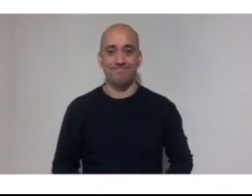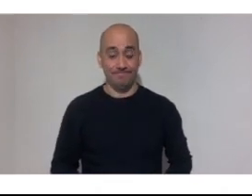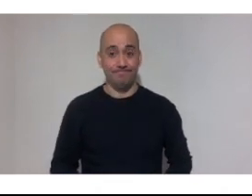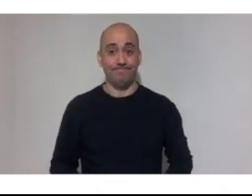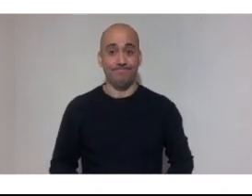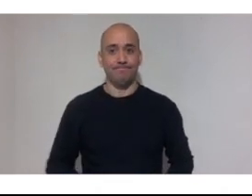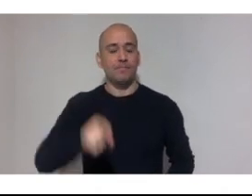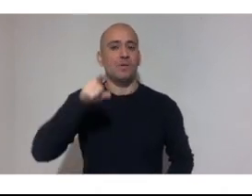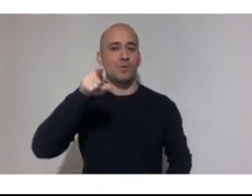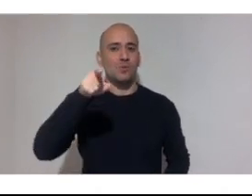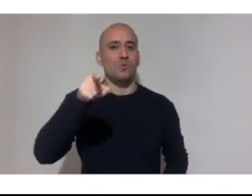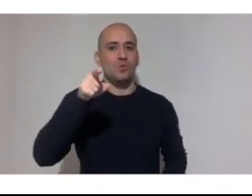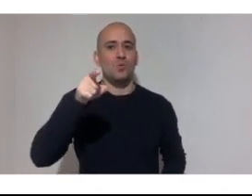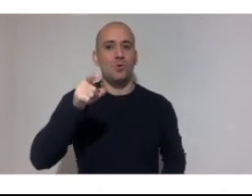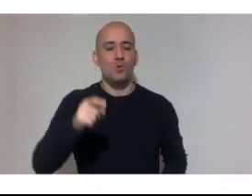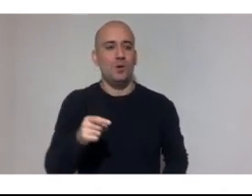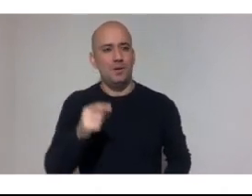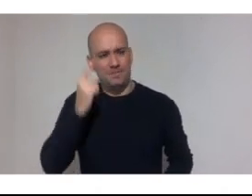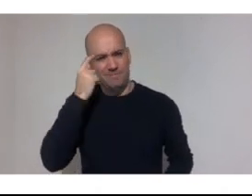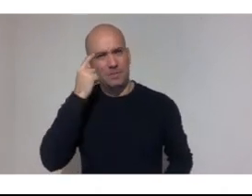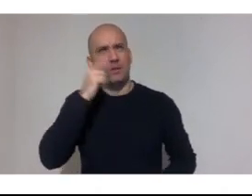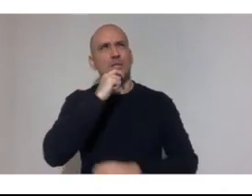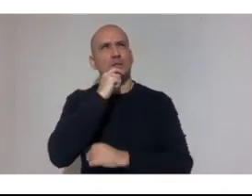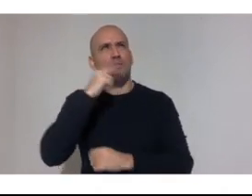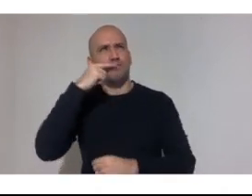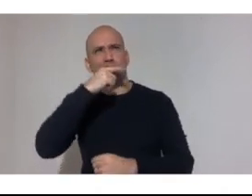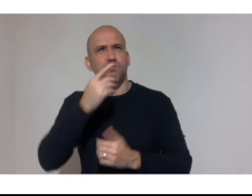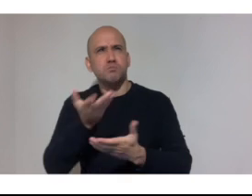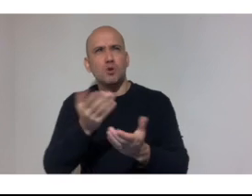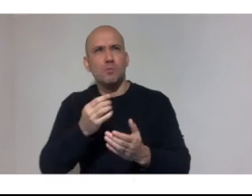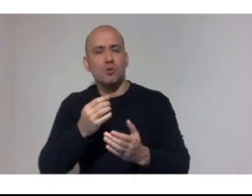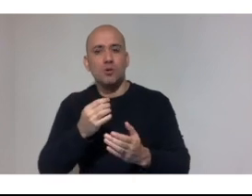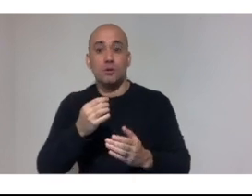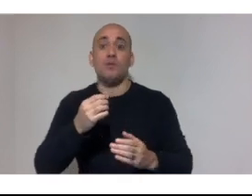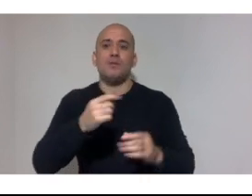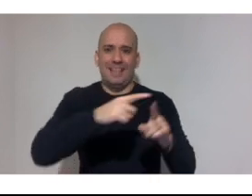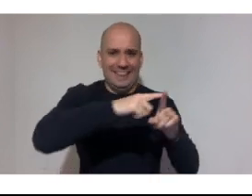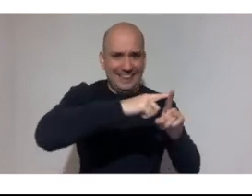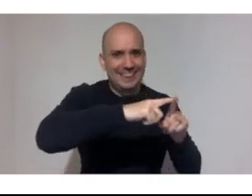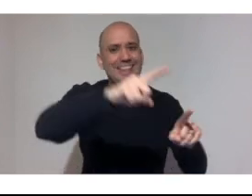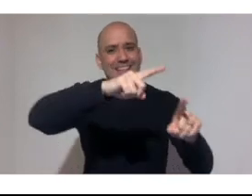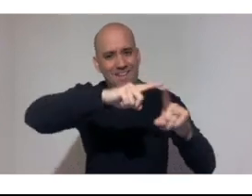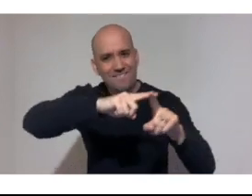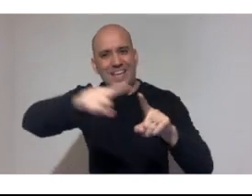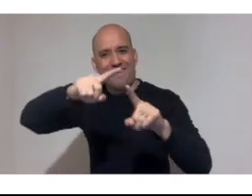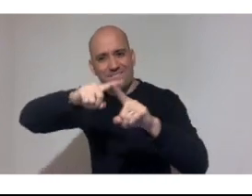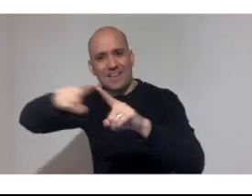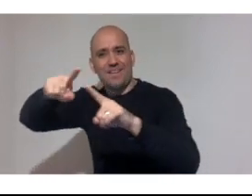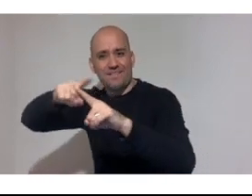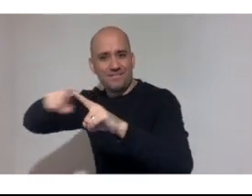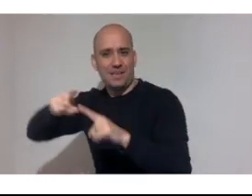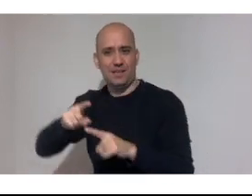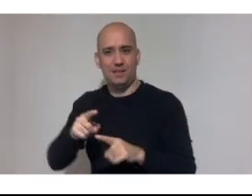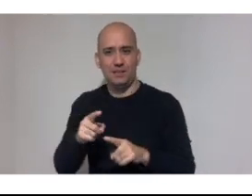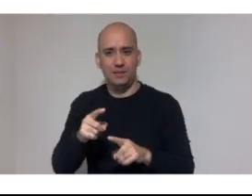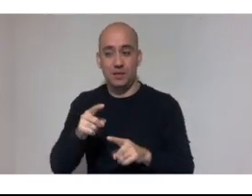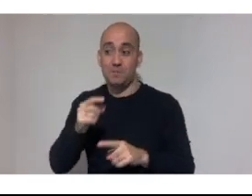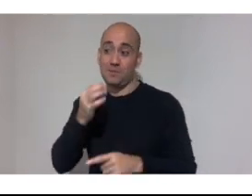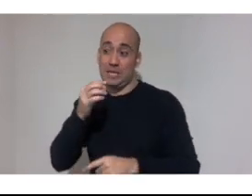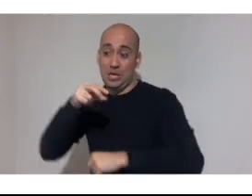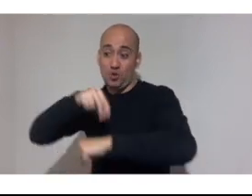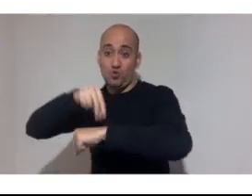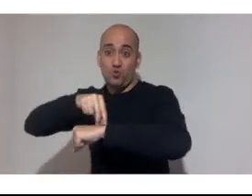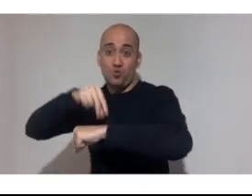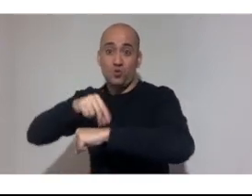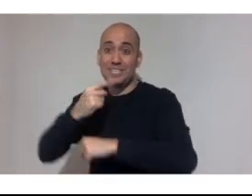Antes de comenzar, es importante señalar que existen distintas técnicas de cepillado. Esta indicación depende